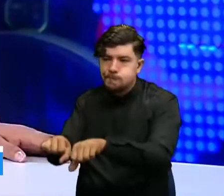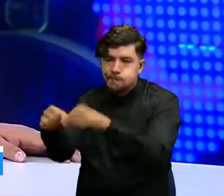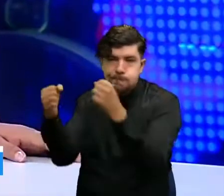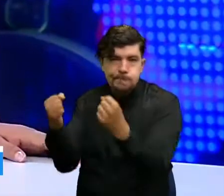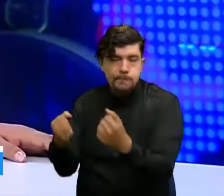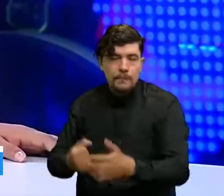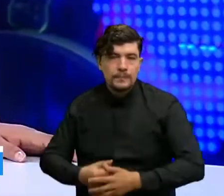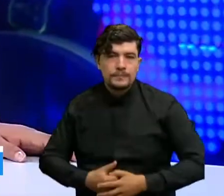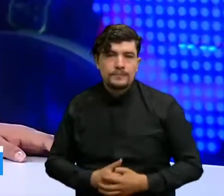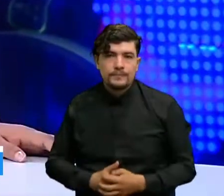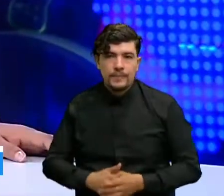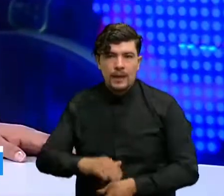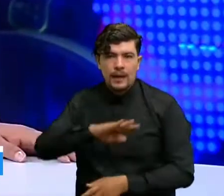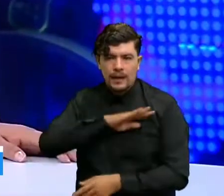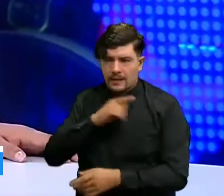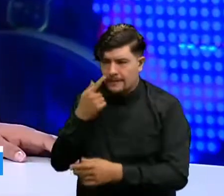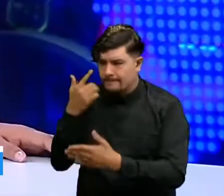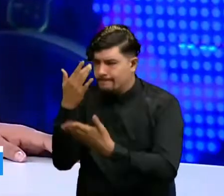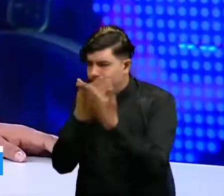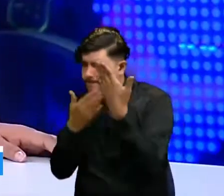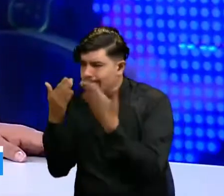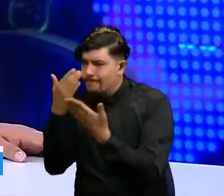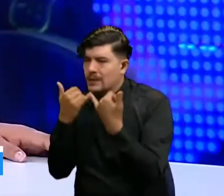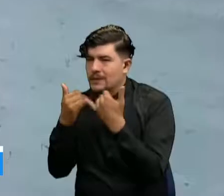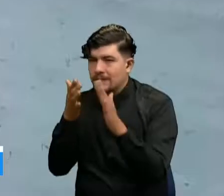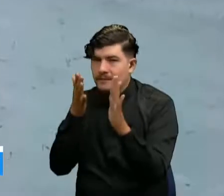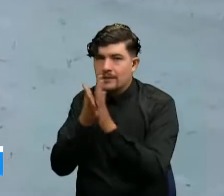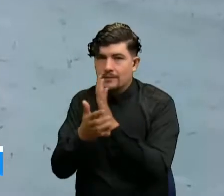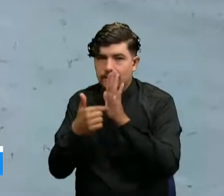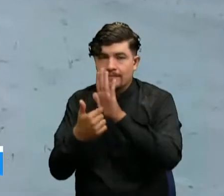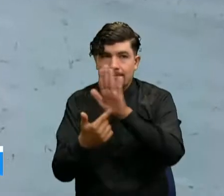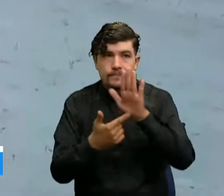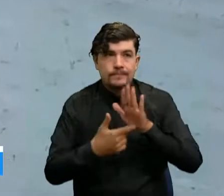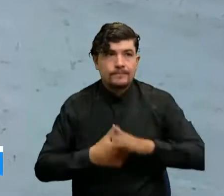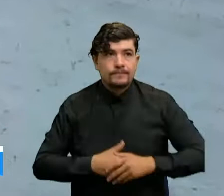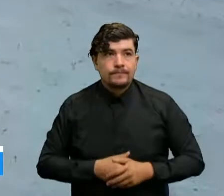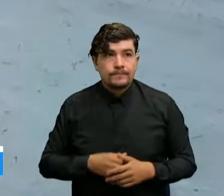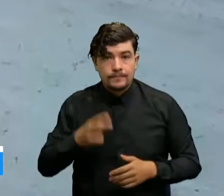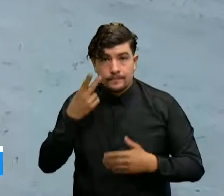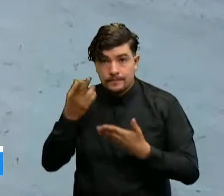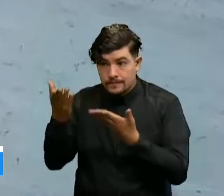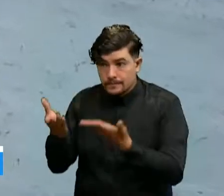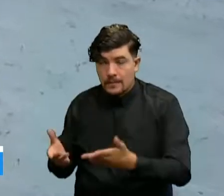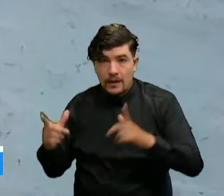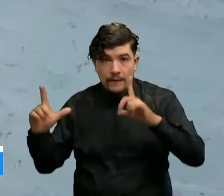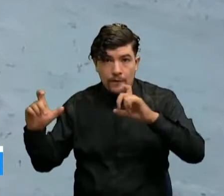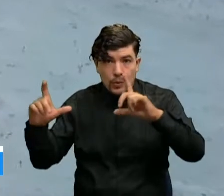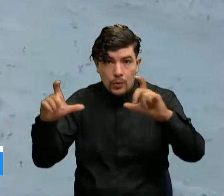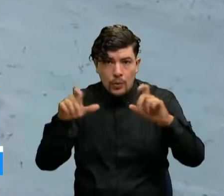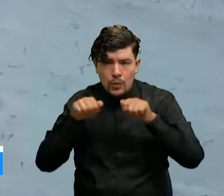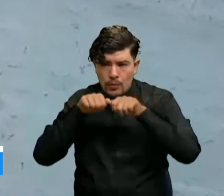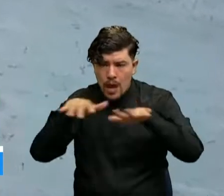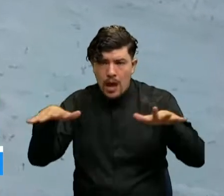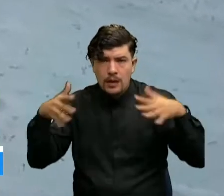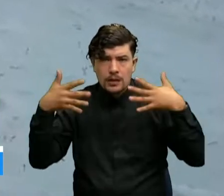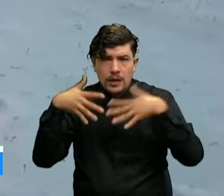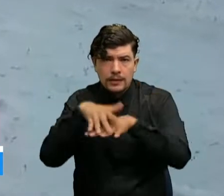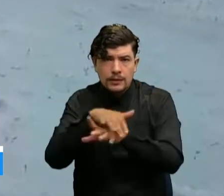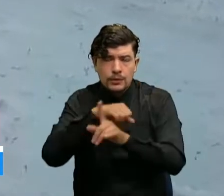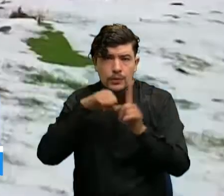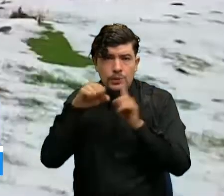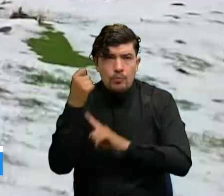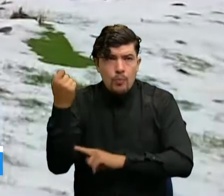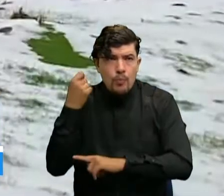un reporte de las afectaciones por la ola invernal. Fotos como estas han circulado en redes sociales durante los